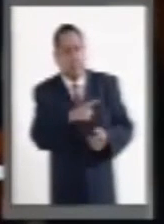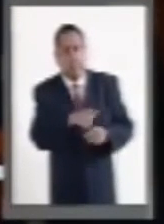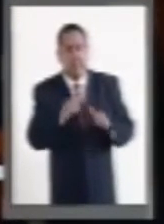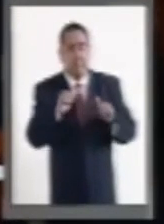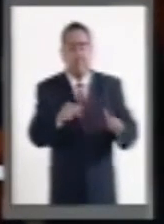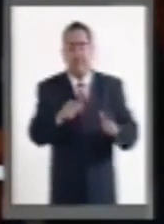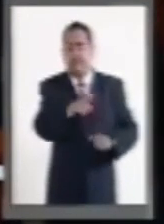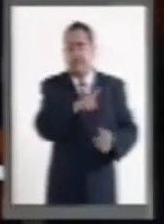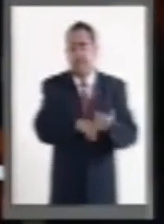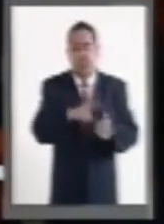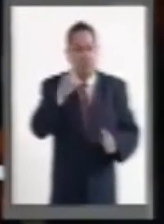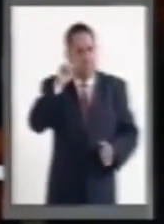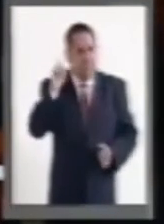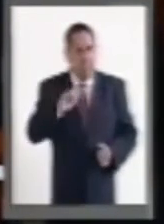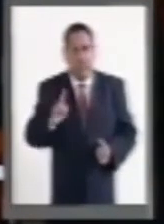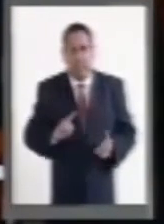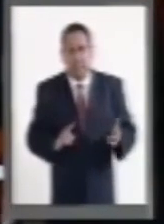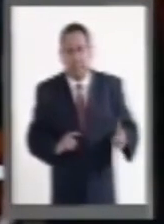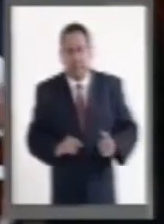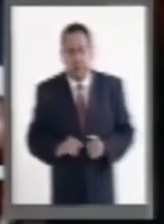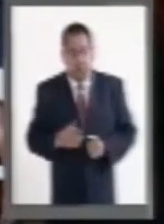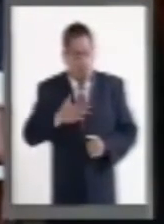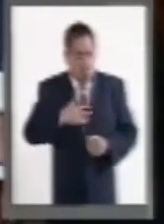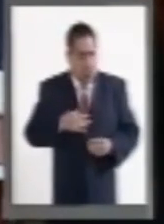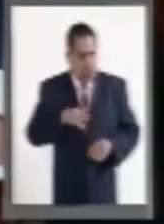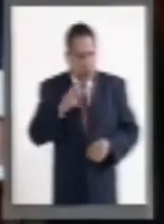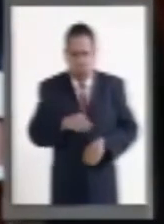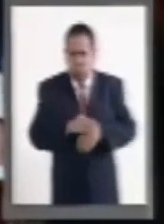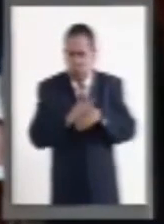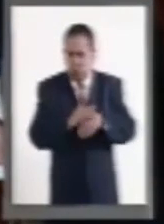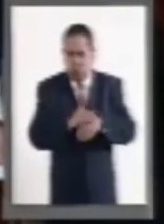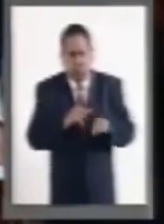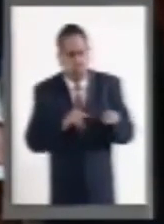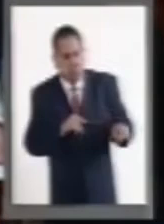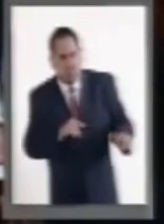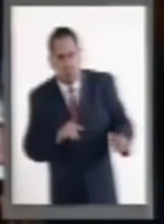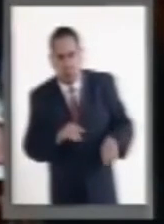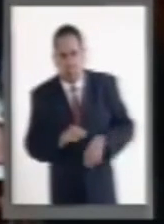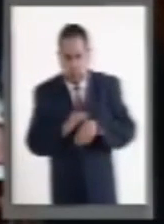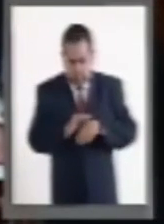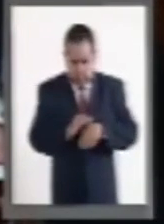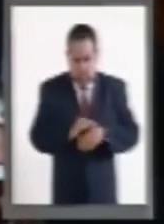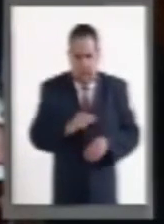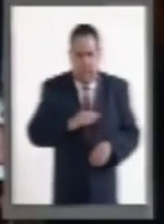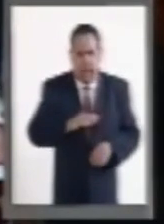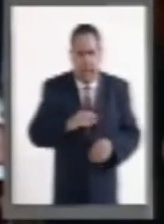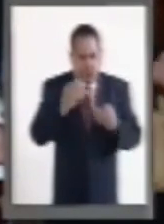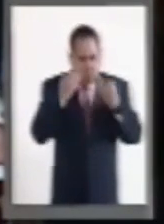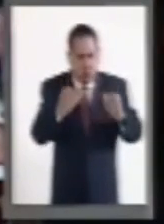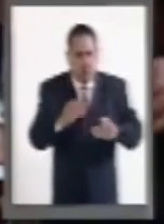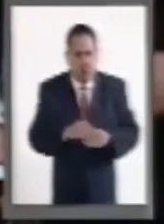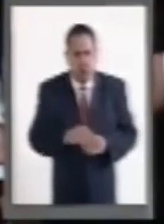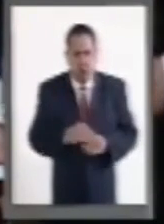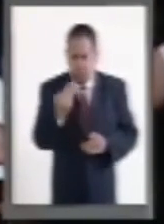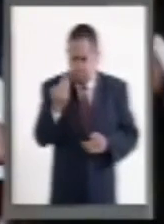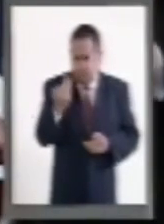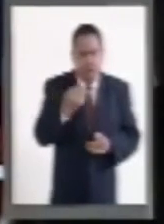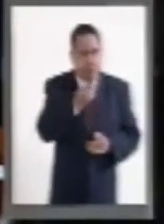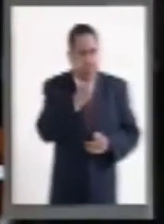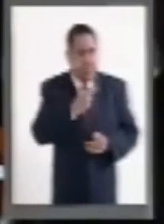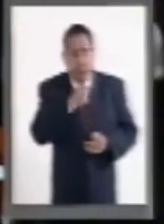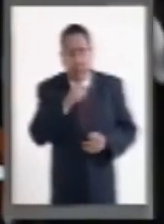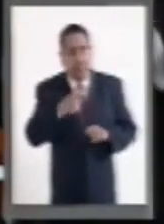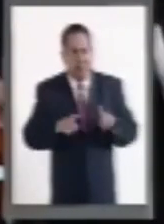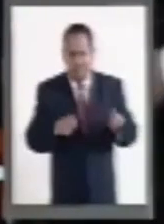Estado. Yo viví en carne propia esta situación. Nadie puede decir lo